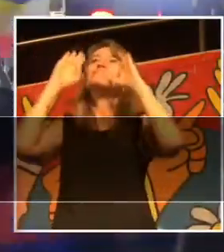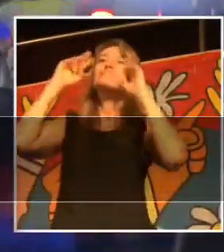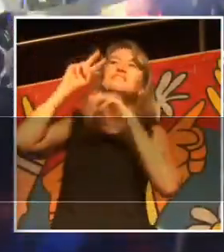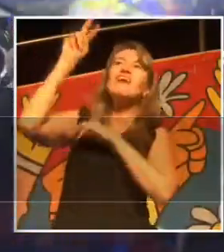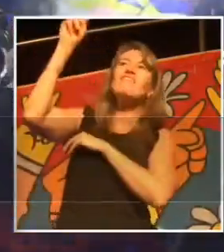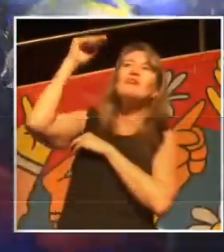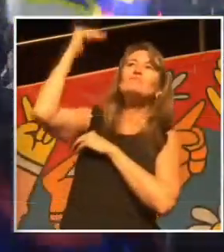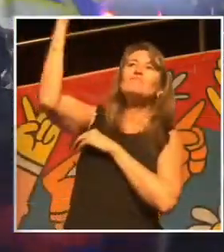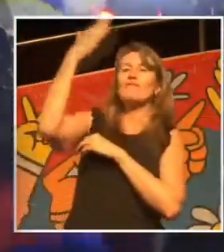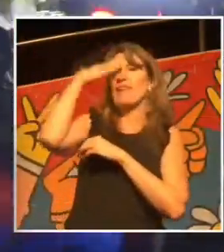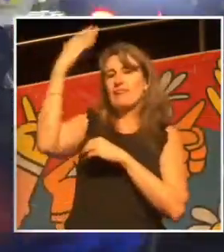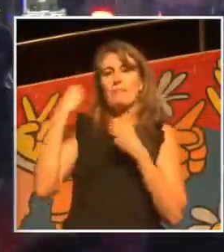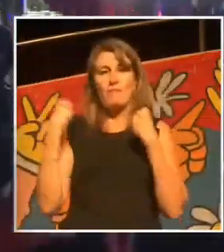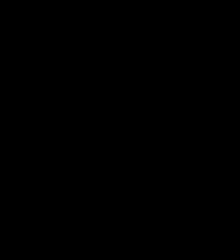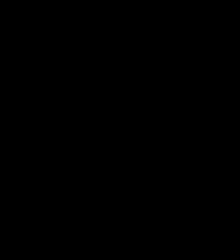viva el frente